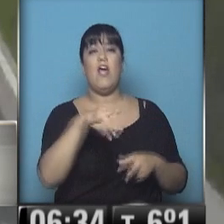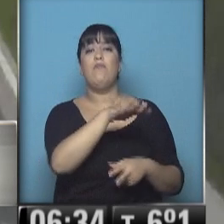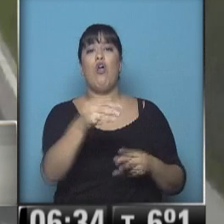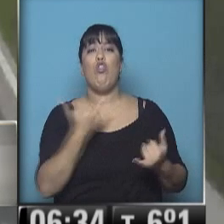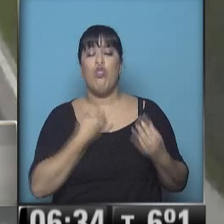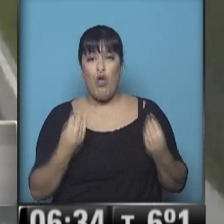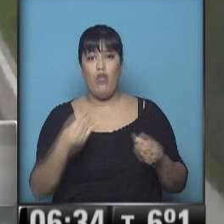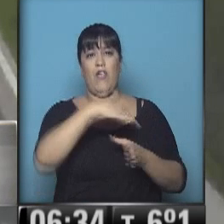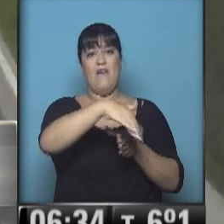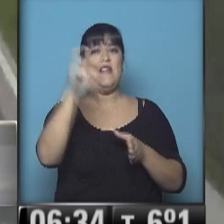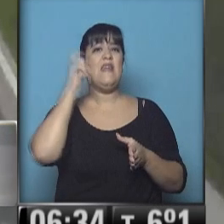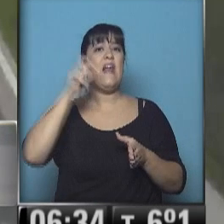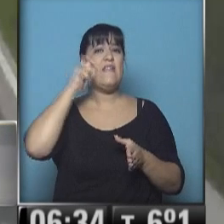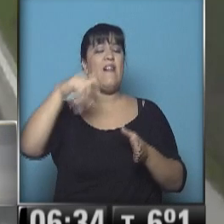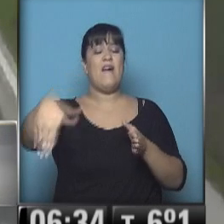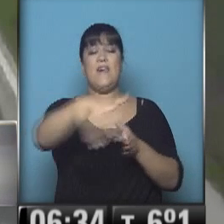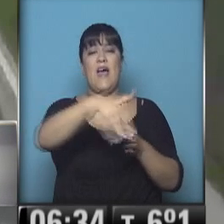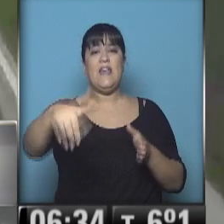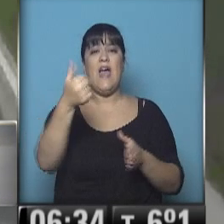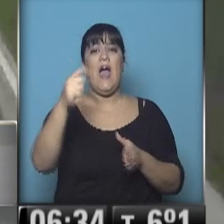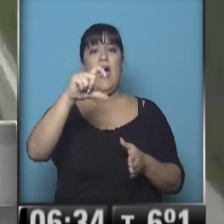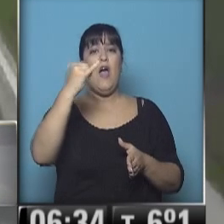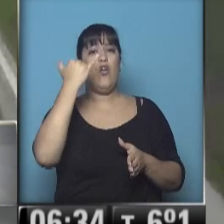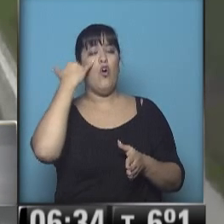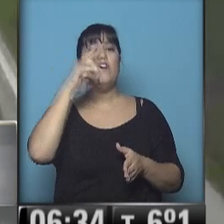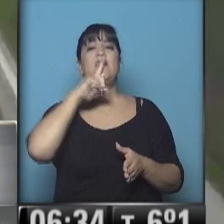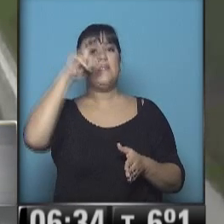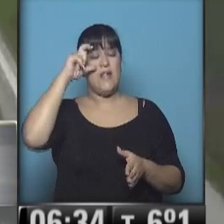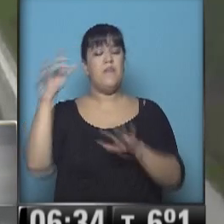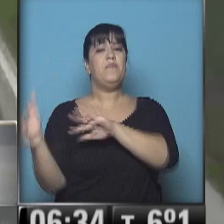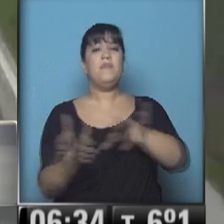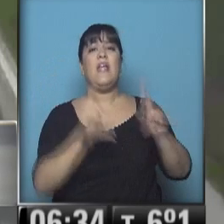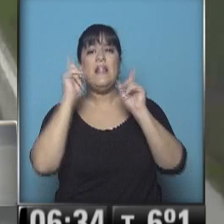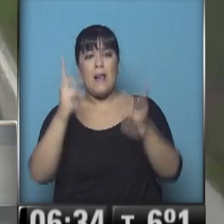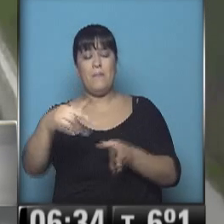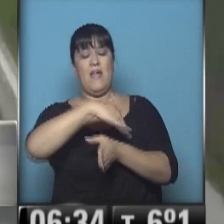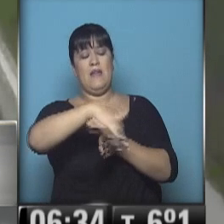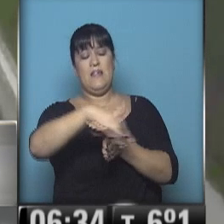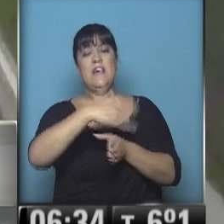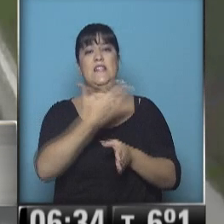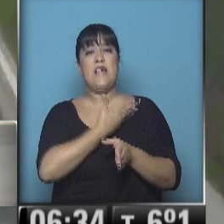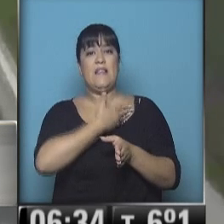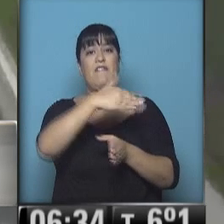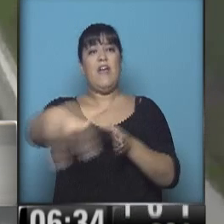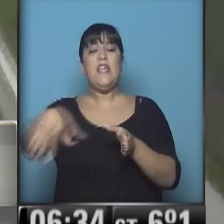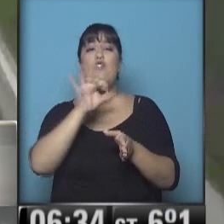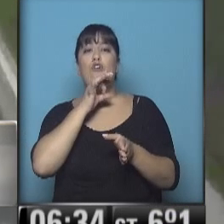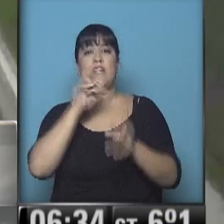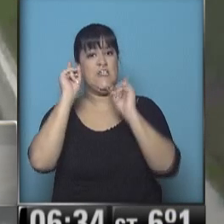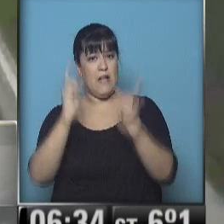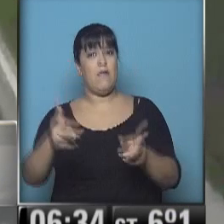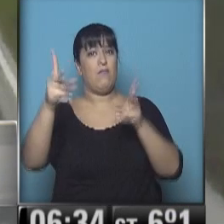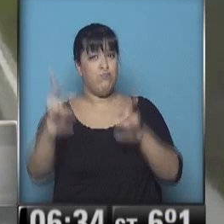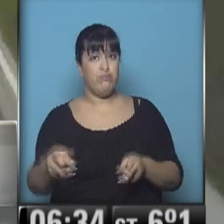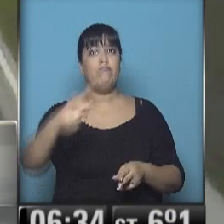avenida Rivadavia y Acoite, y también en avenida Santa Fe y Escalabrín Ortiz. Tengan en cuenta esta zona, entonces puede ser afectada